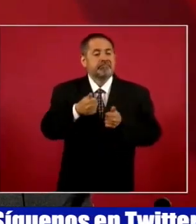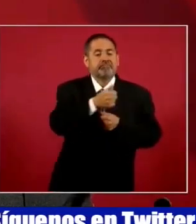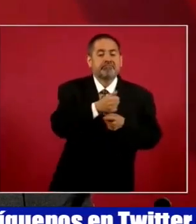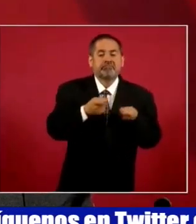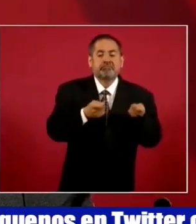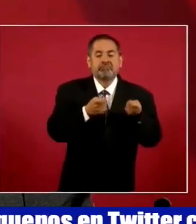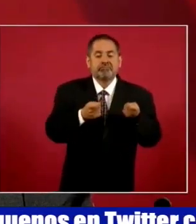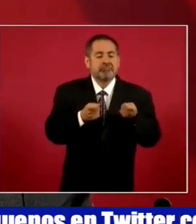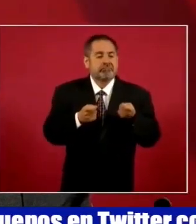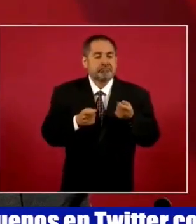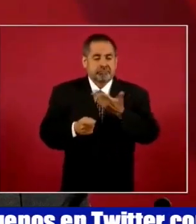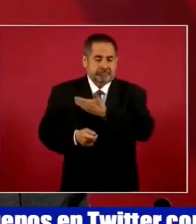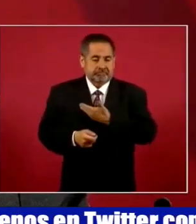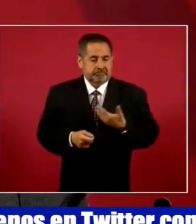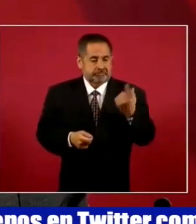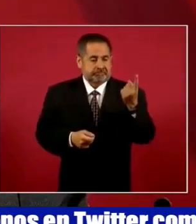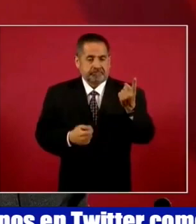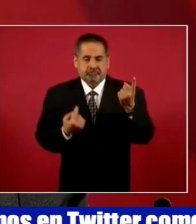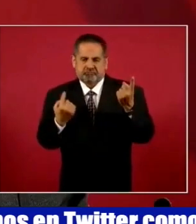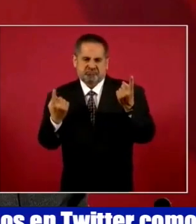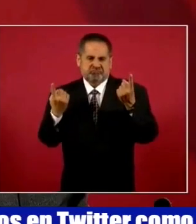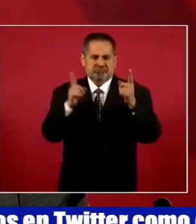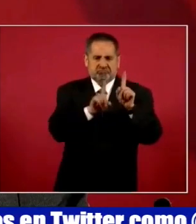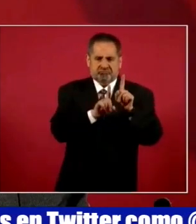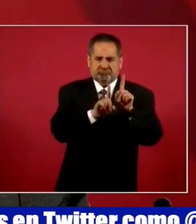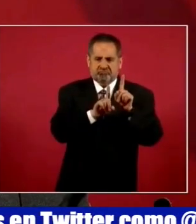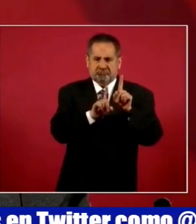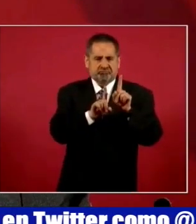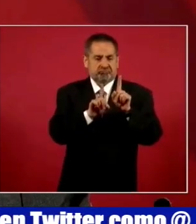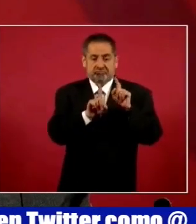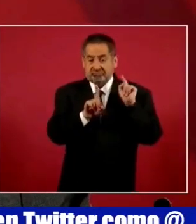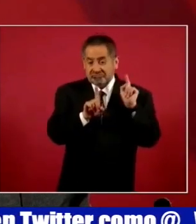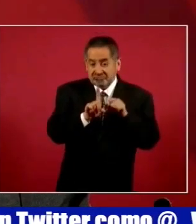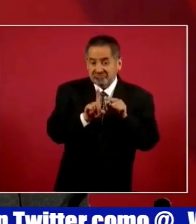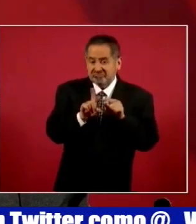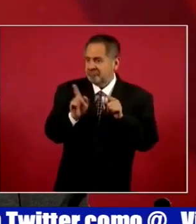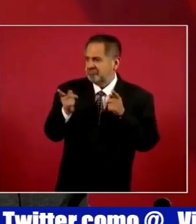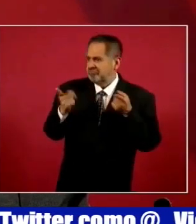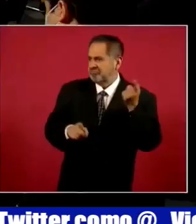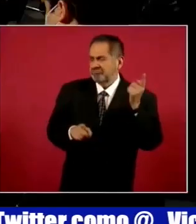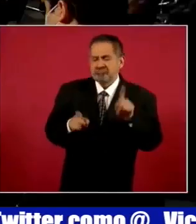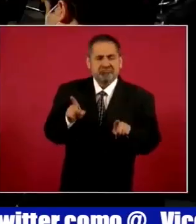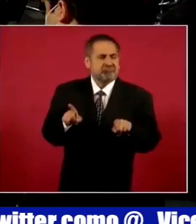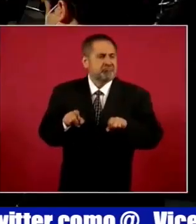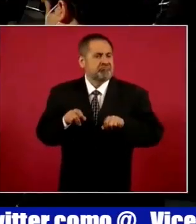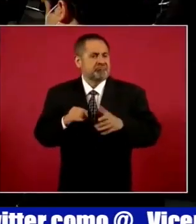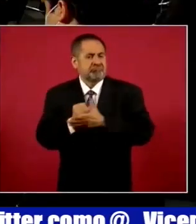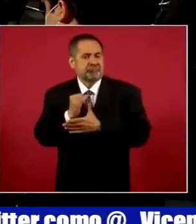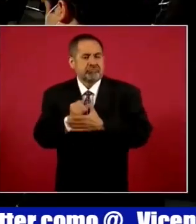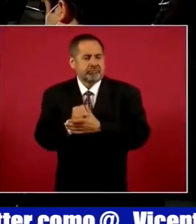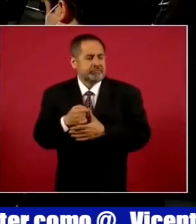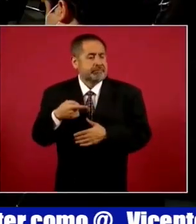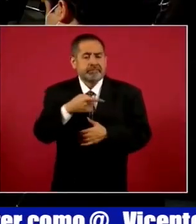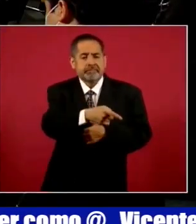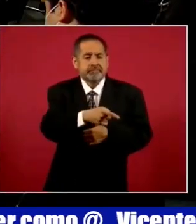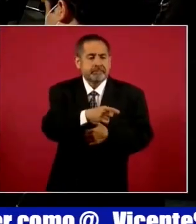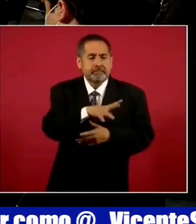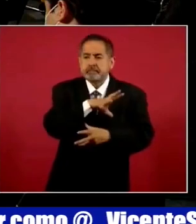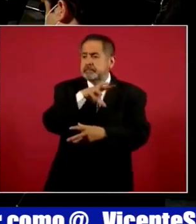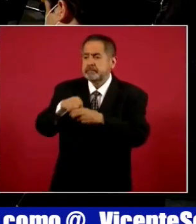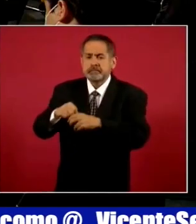era como el brazo derecho de Felipe Calderón. Y era un civil, un